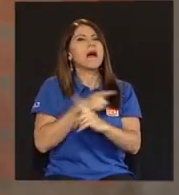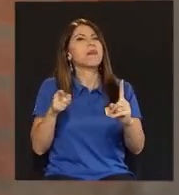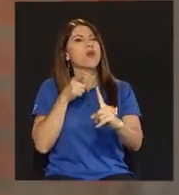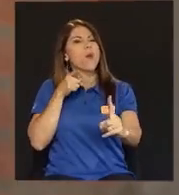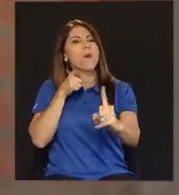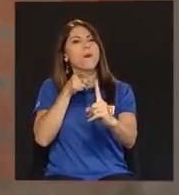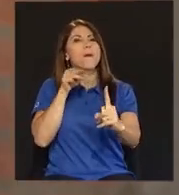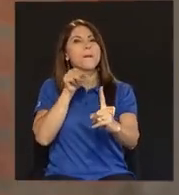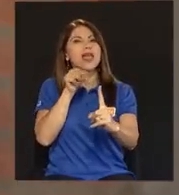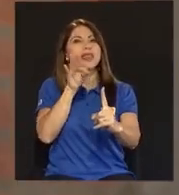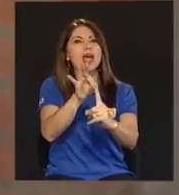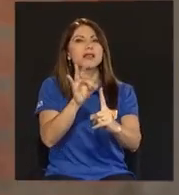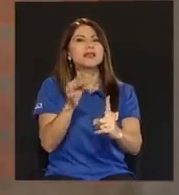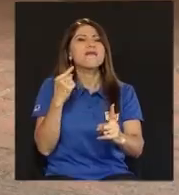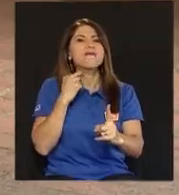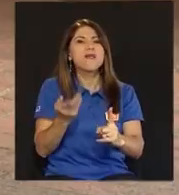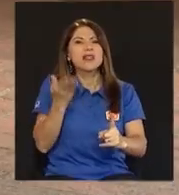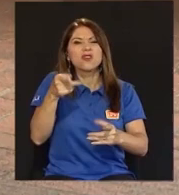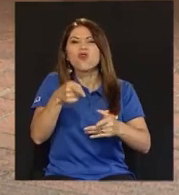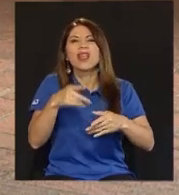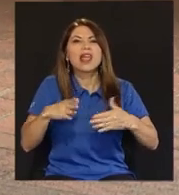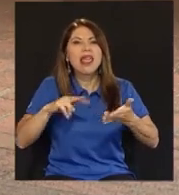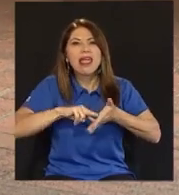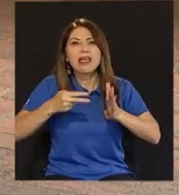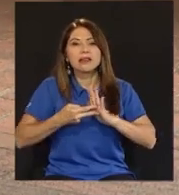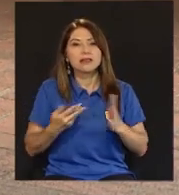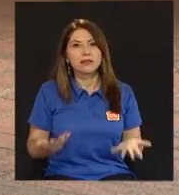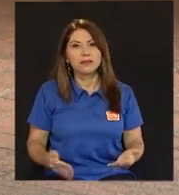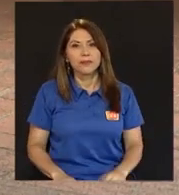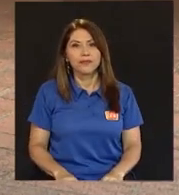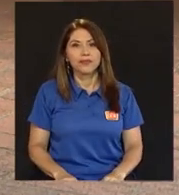inflación? Sí, la idea primaria es que